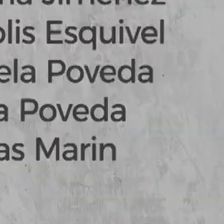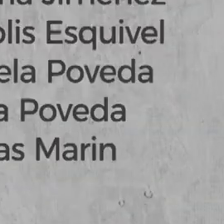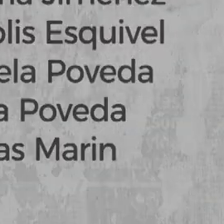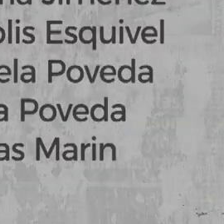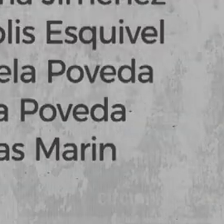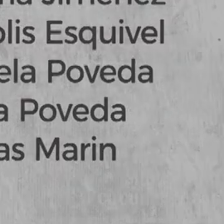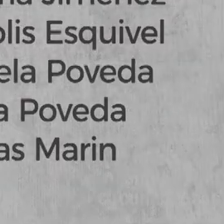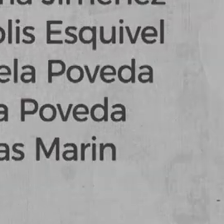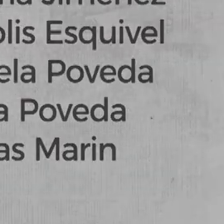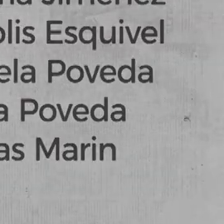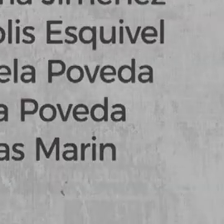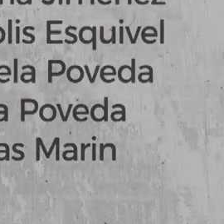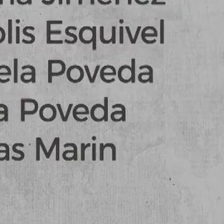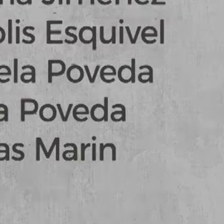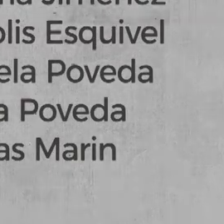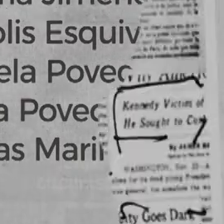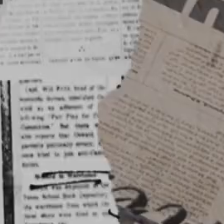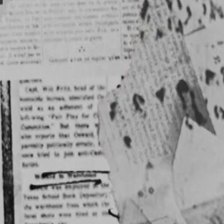¡Gracias!